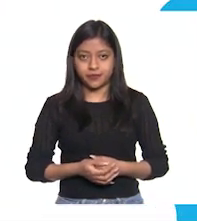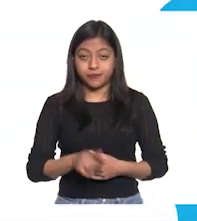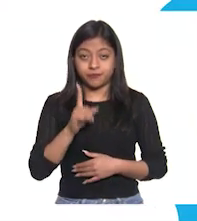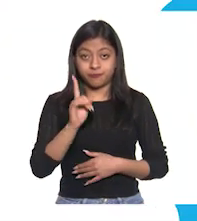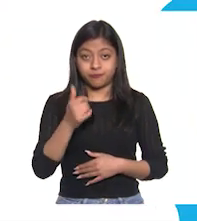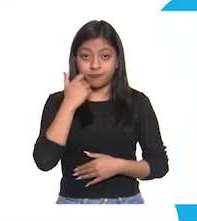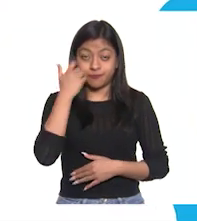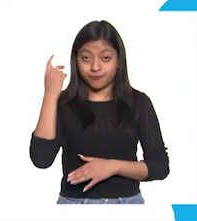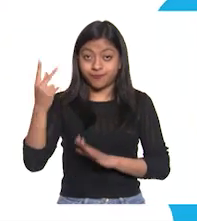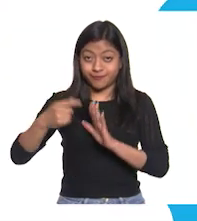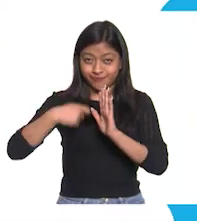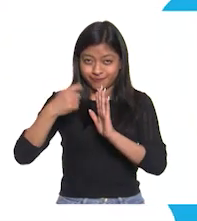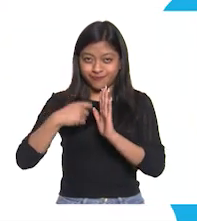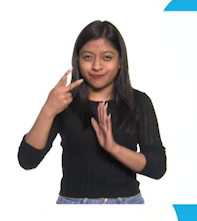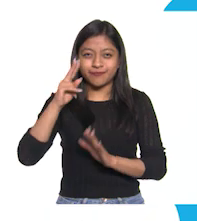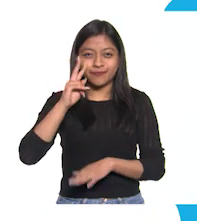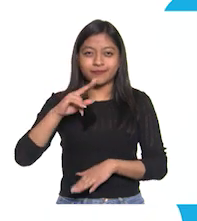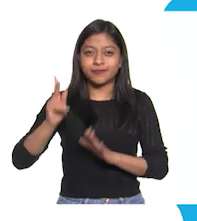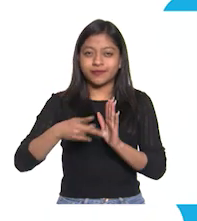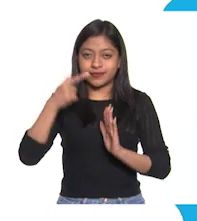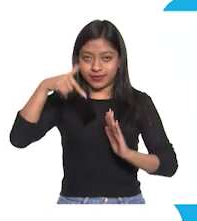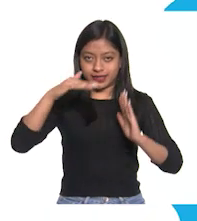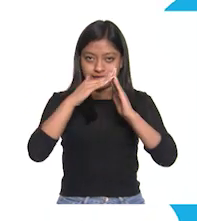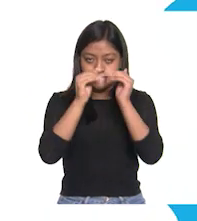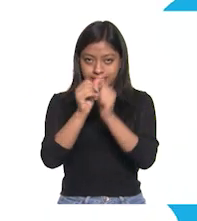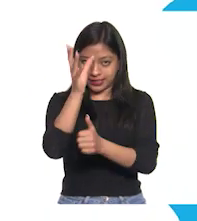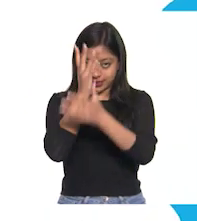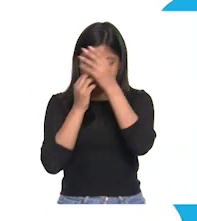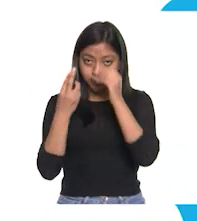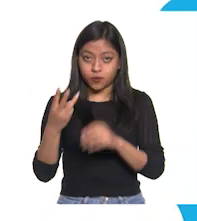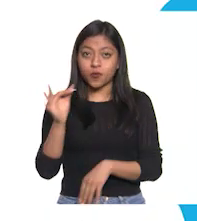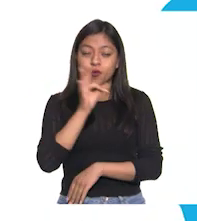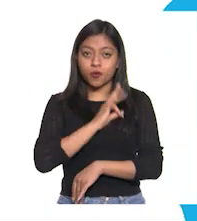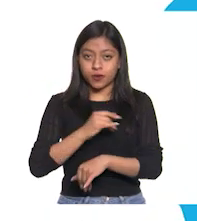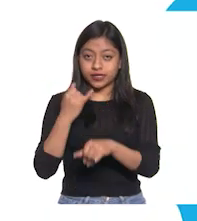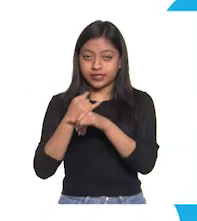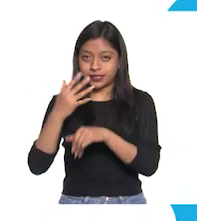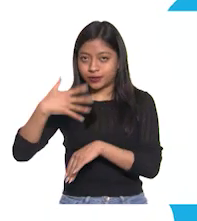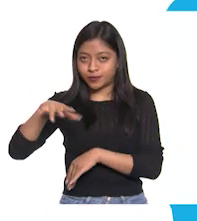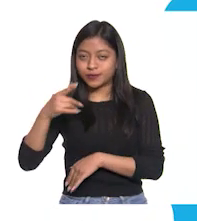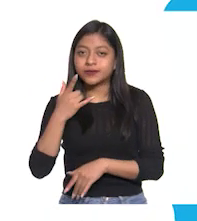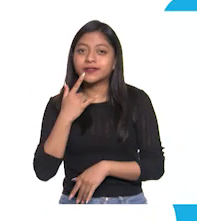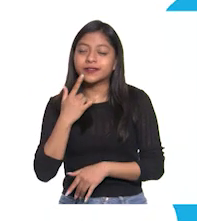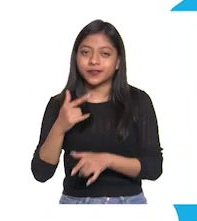Si quieres volver a ver los programas de Aprende en Casa 3, los puedes encontrar en la siguiente